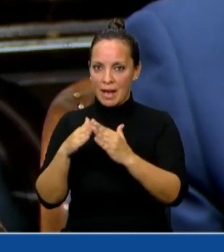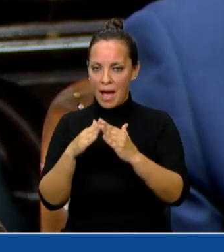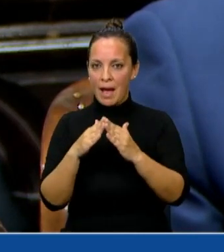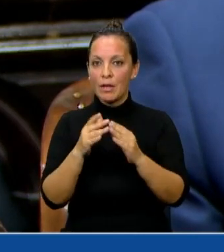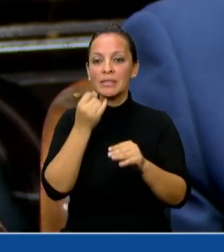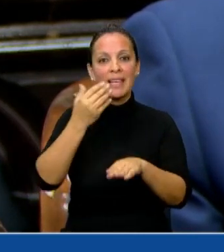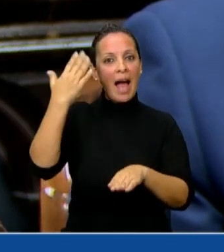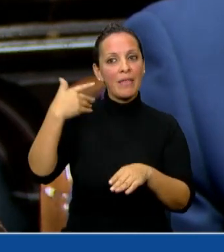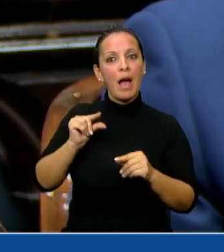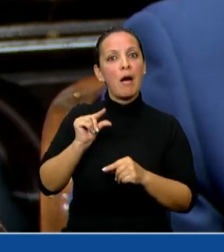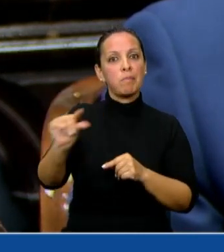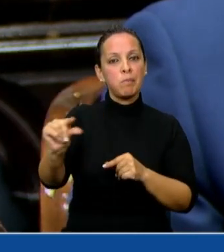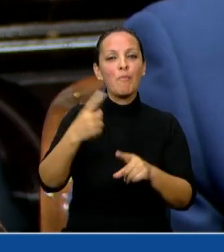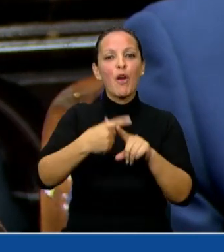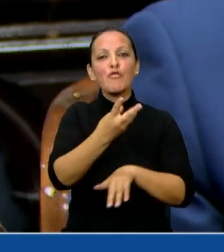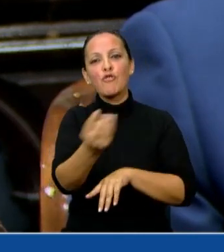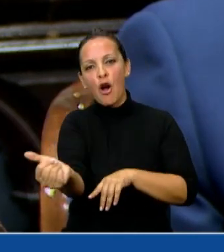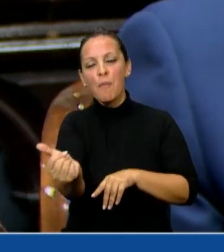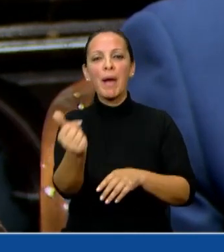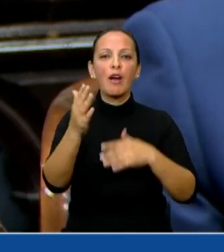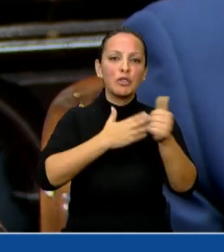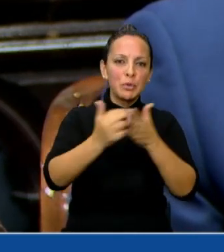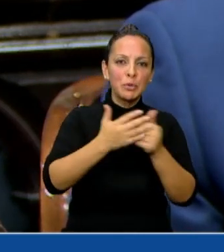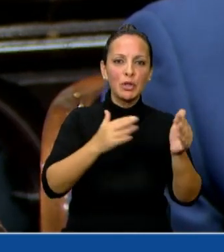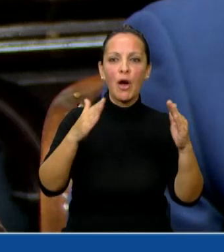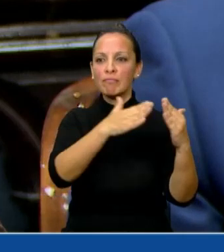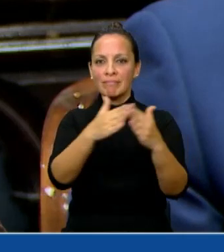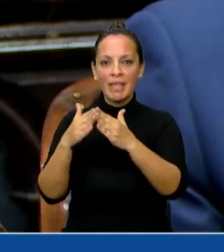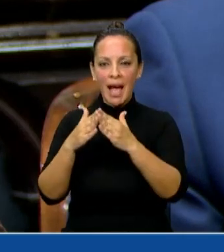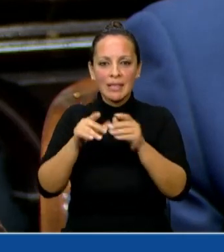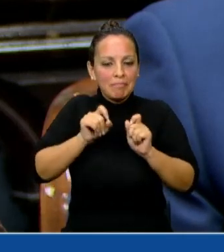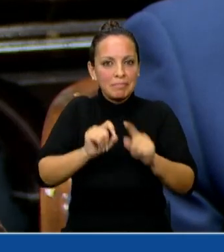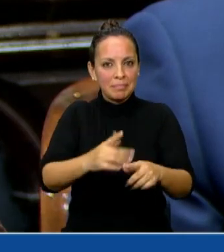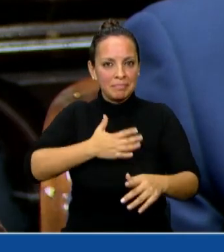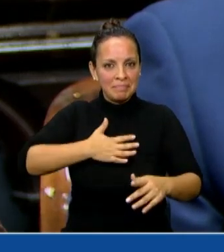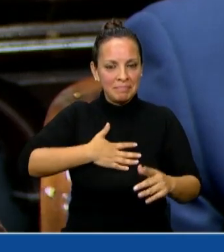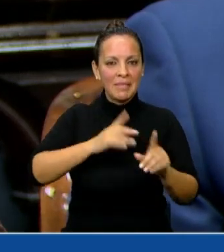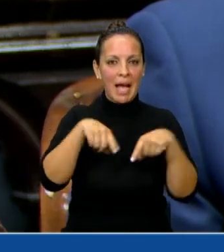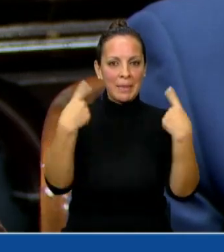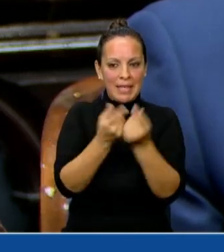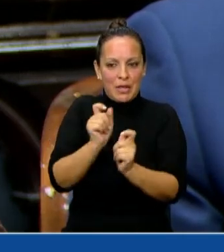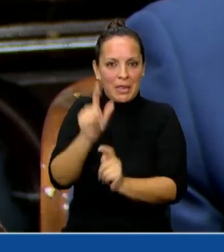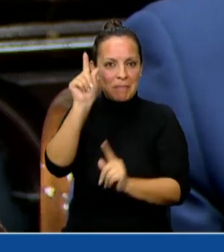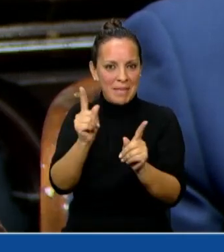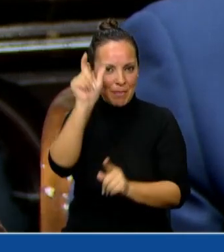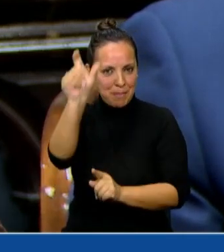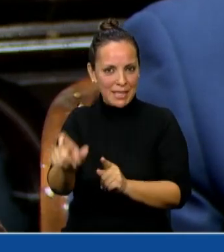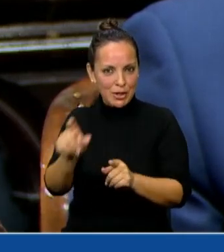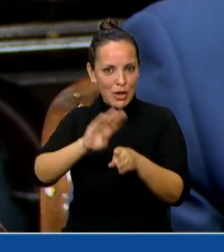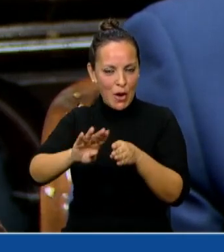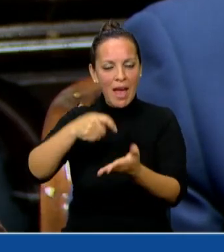sido otorgados por la compra o la construcción de inmuebles destinados a casa habitación del contribuyente o